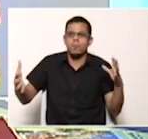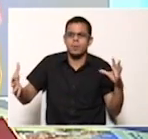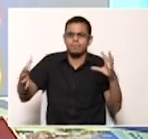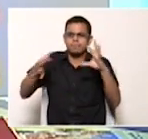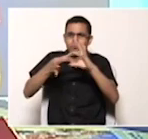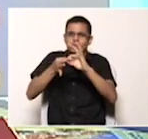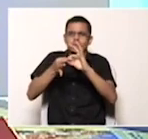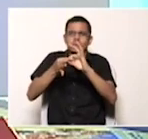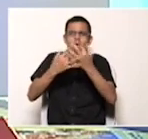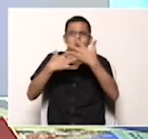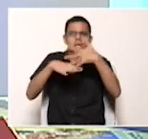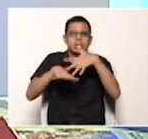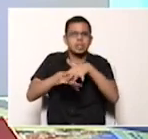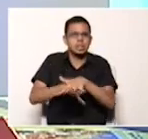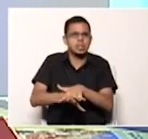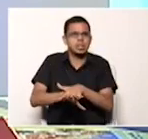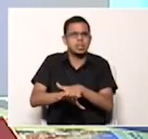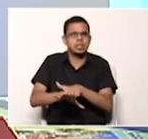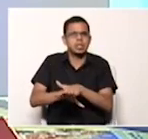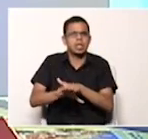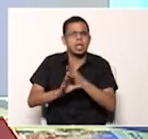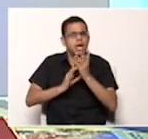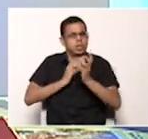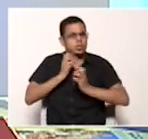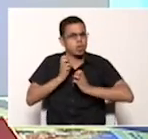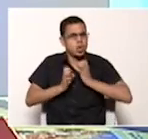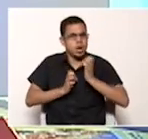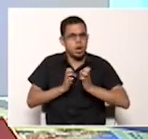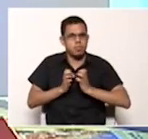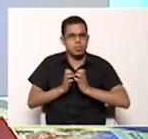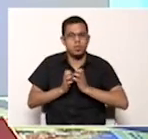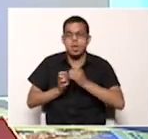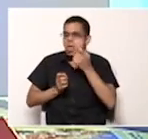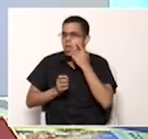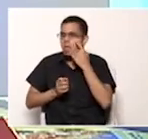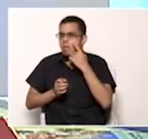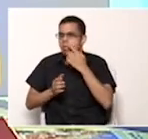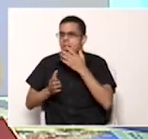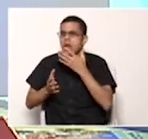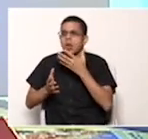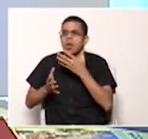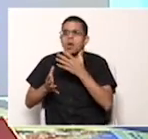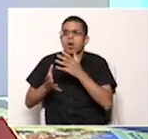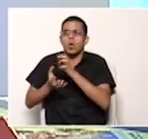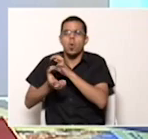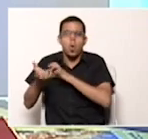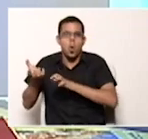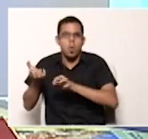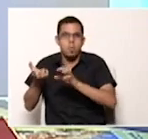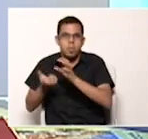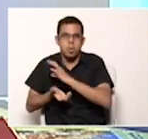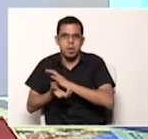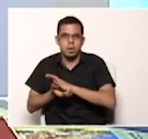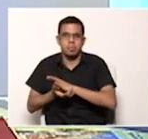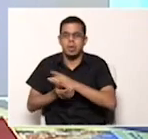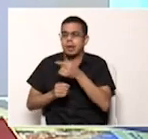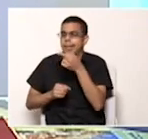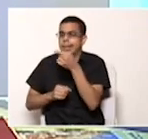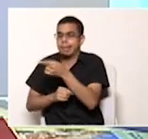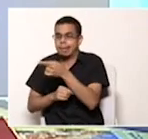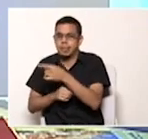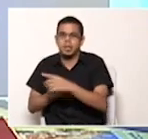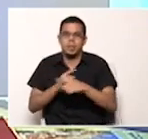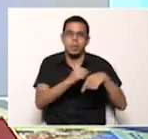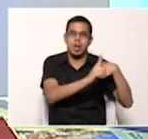con los problemas y las consecuencias y crear además un ambiente afectivo en donde poder